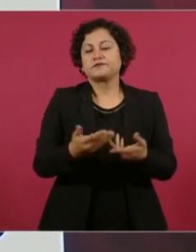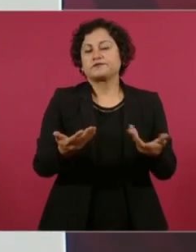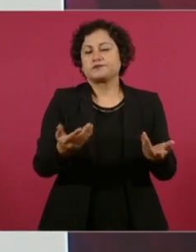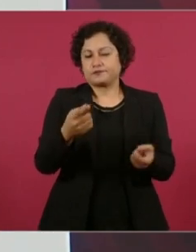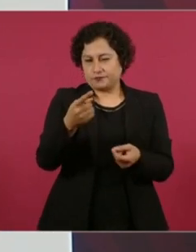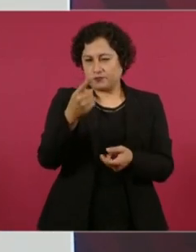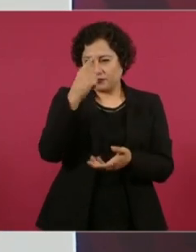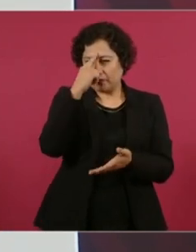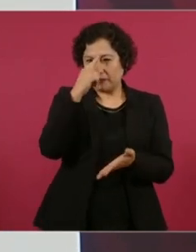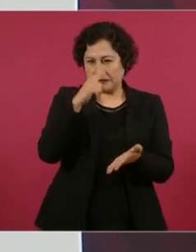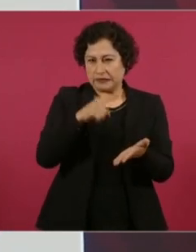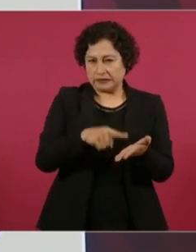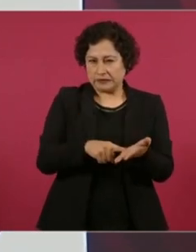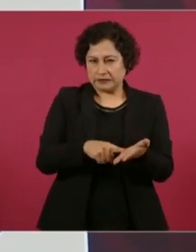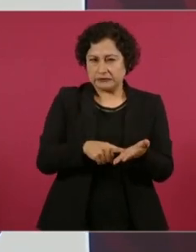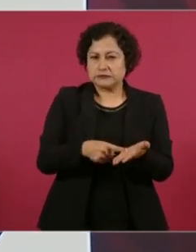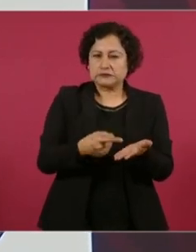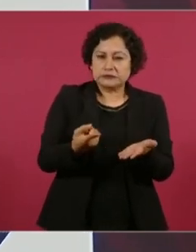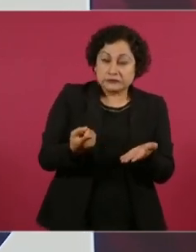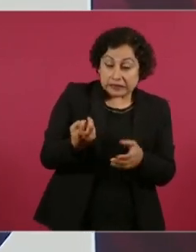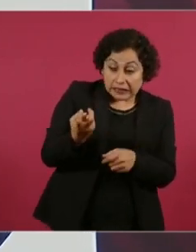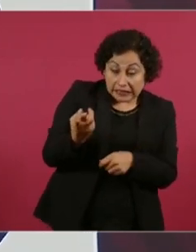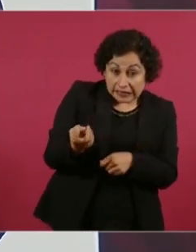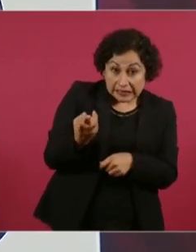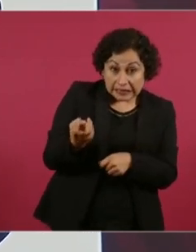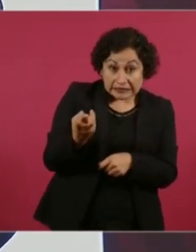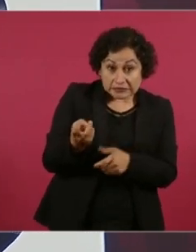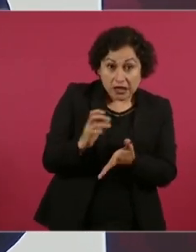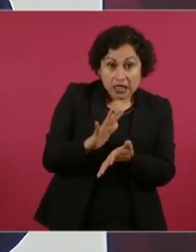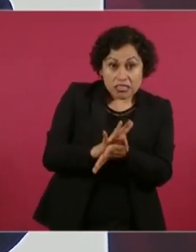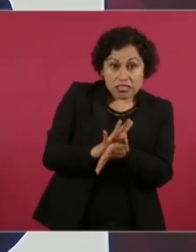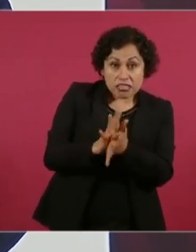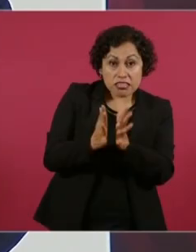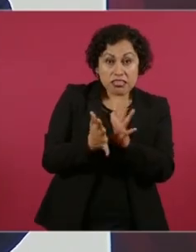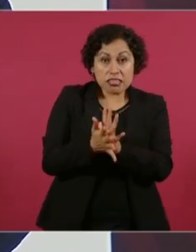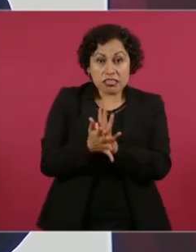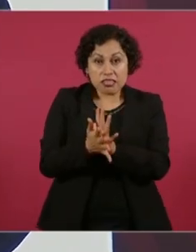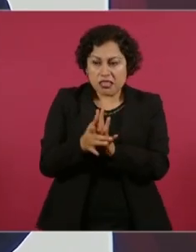Imagínense también el dinero que se utiliza